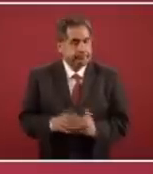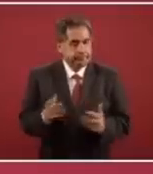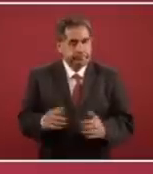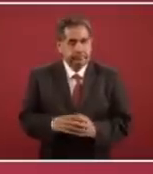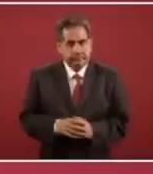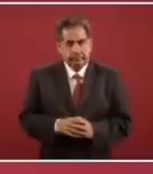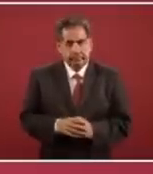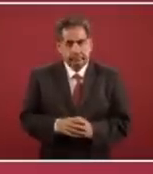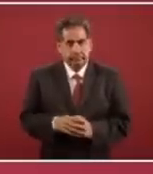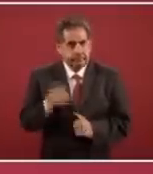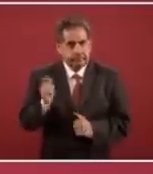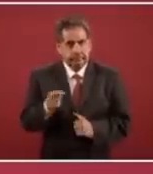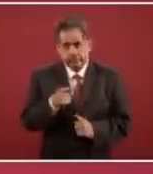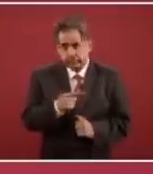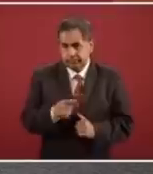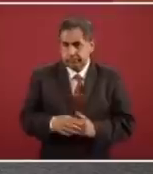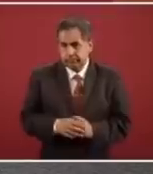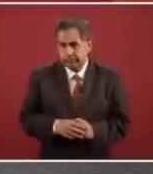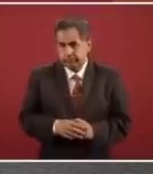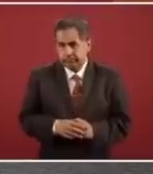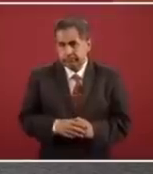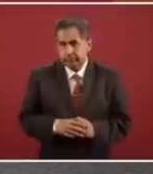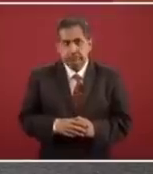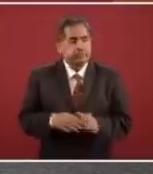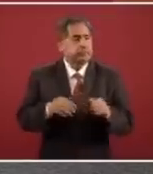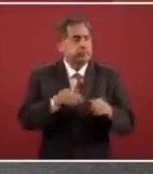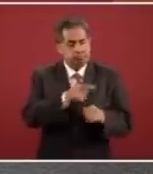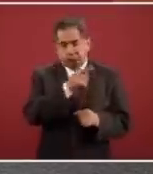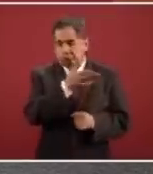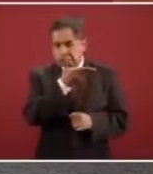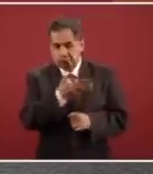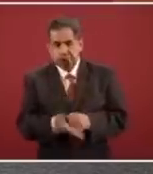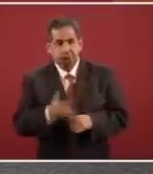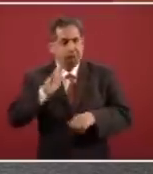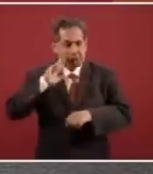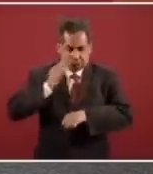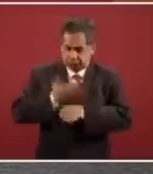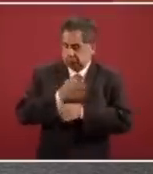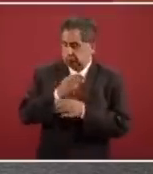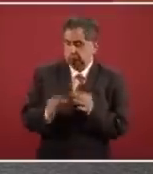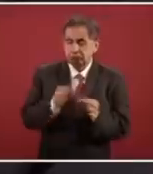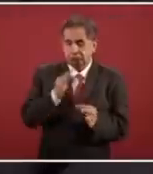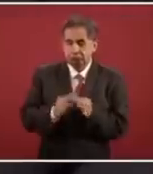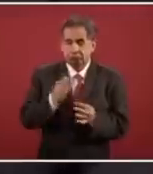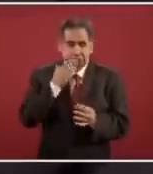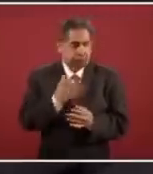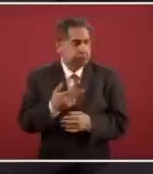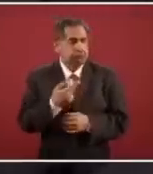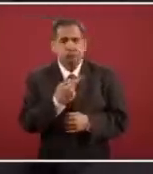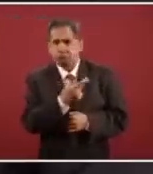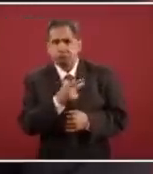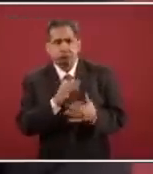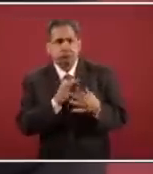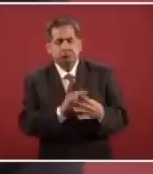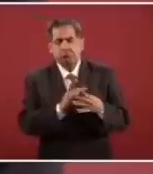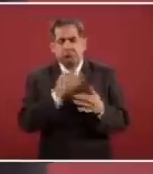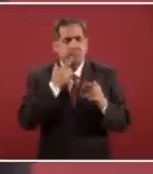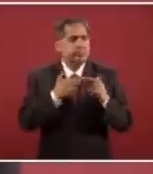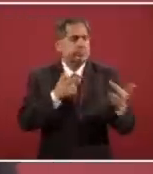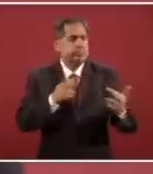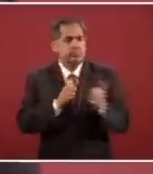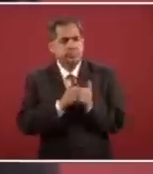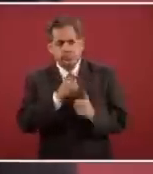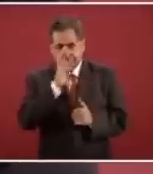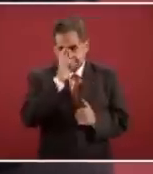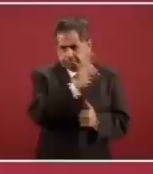Entonces, él ha actuado de manera responsable y ha habido una relación de